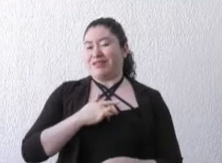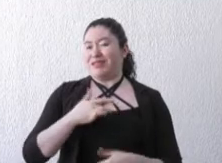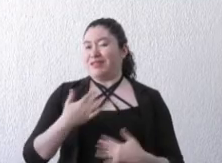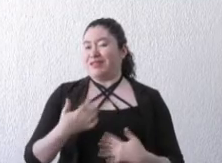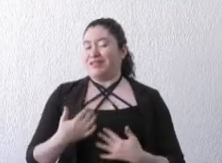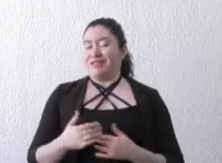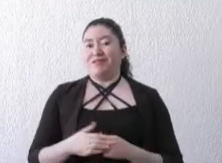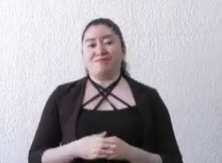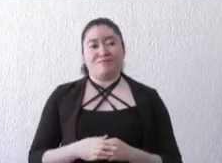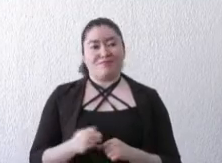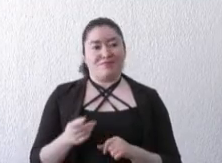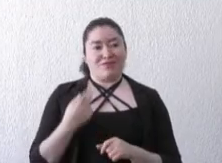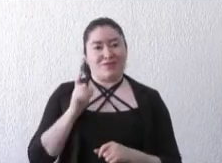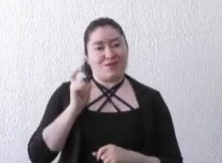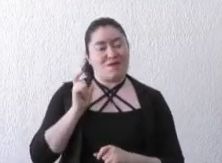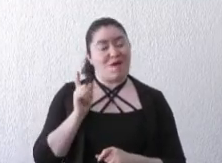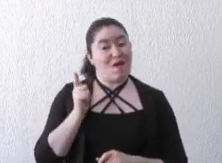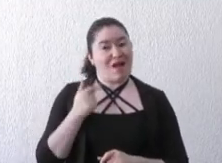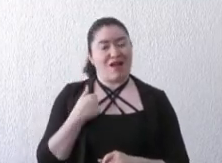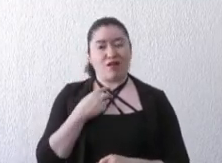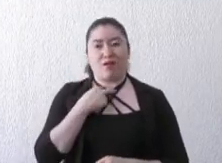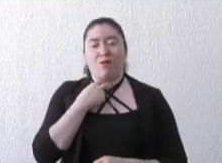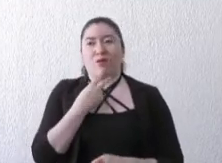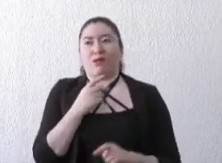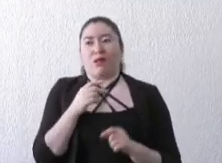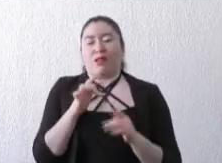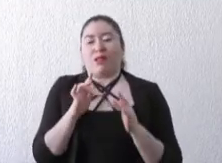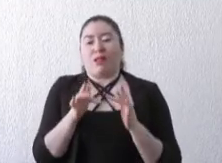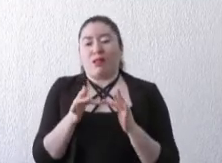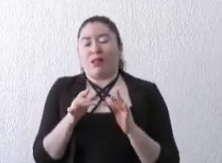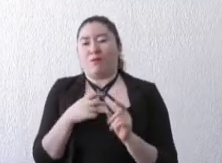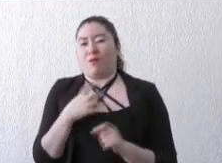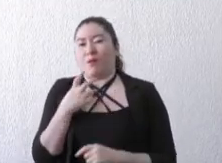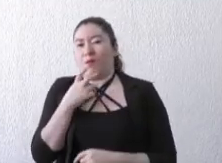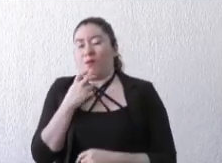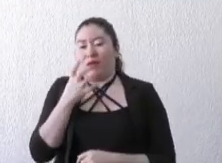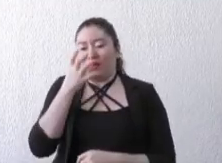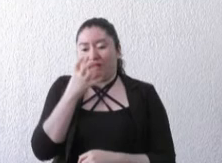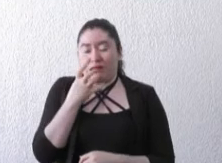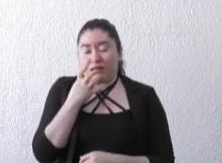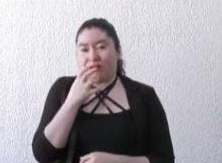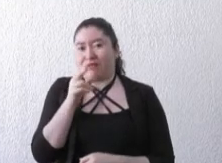me titubee la voz mientras hablo, porque